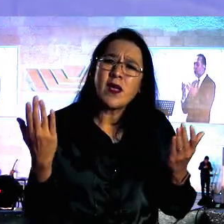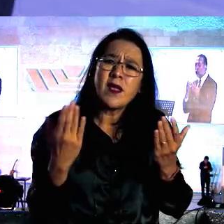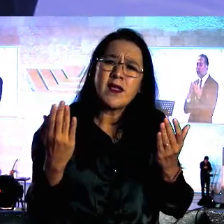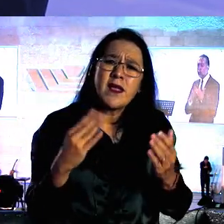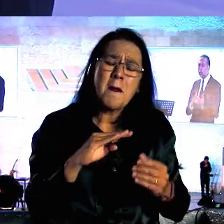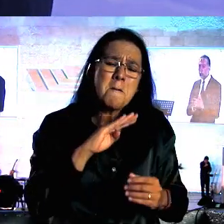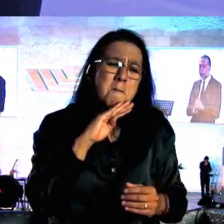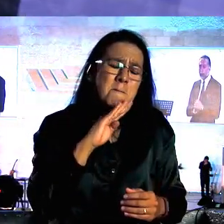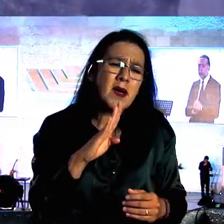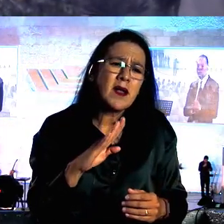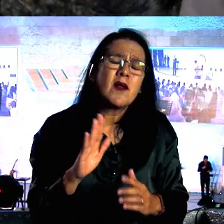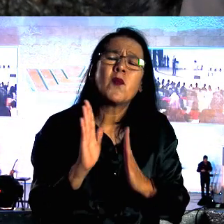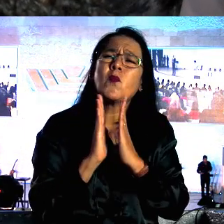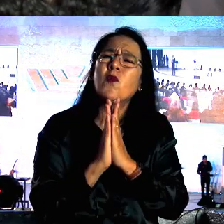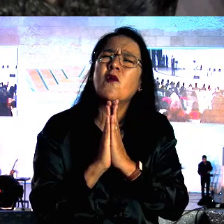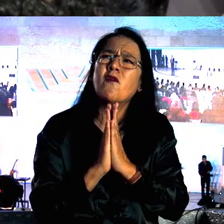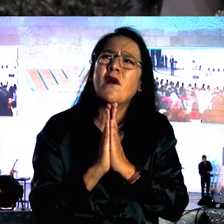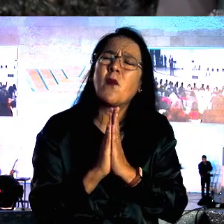que he estado haciendo mal